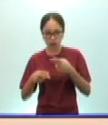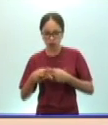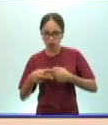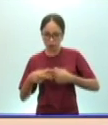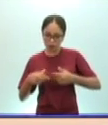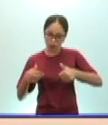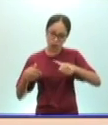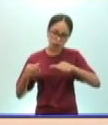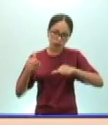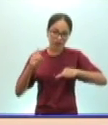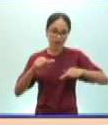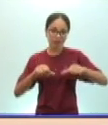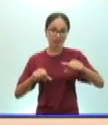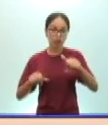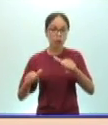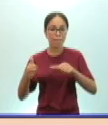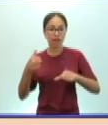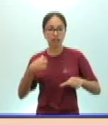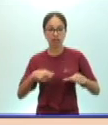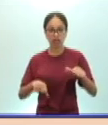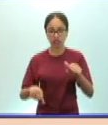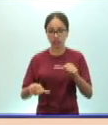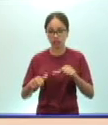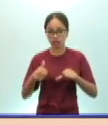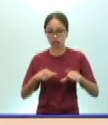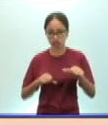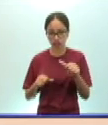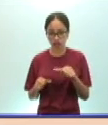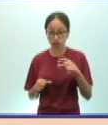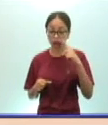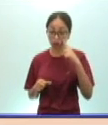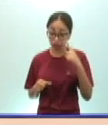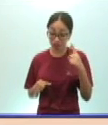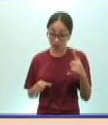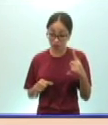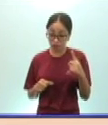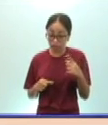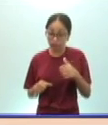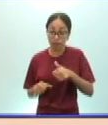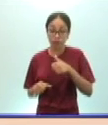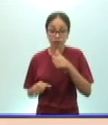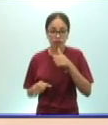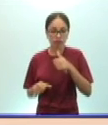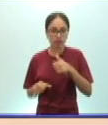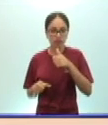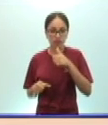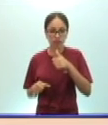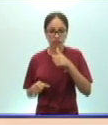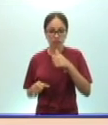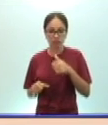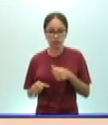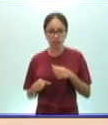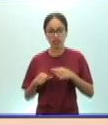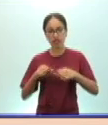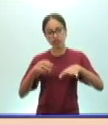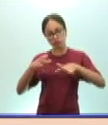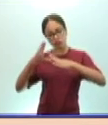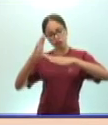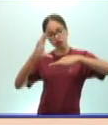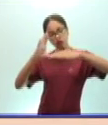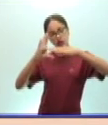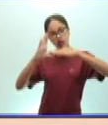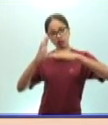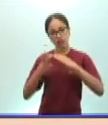mezcla heterogénea. ¿Por qué? Porque se pueden observar a simple vista sus componentes.